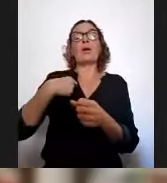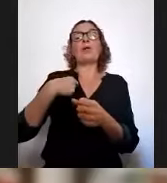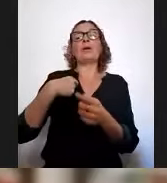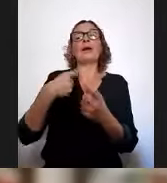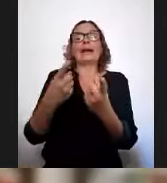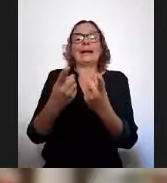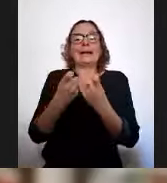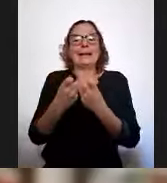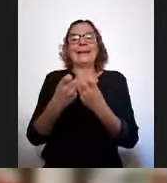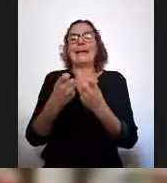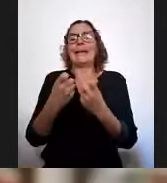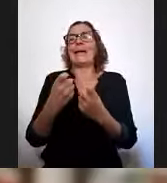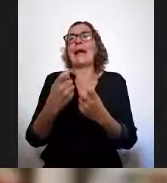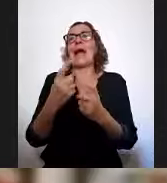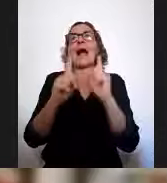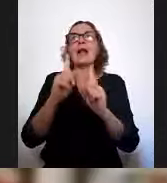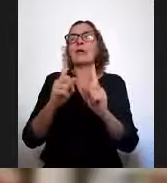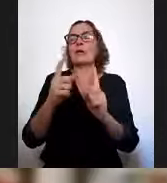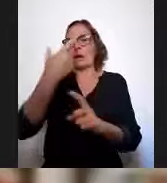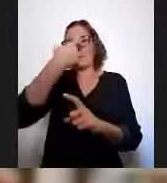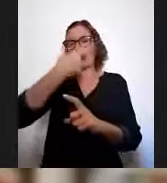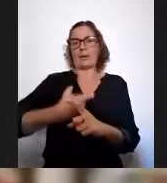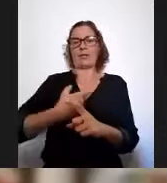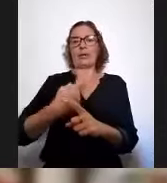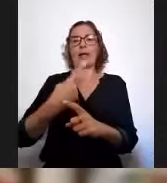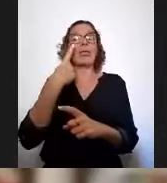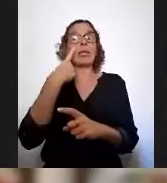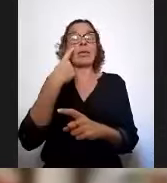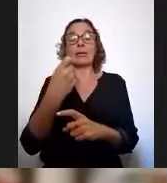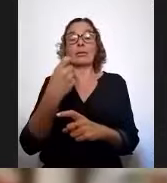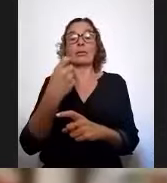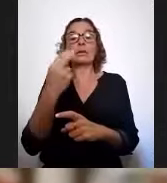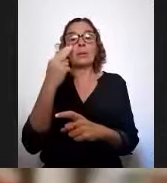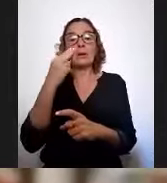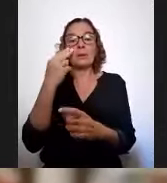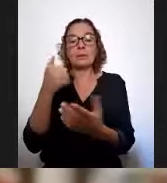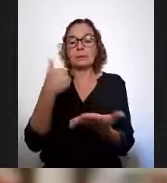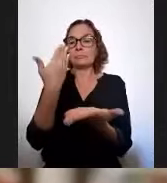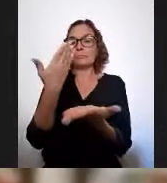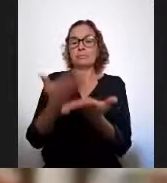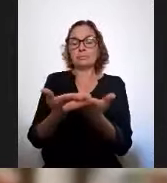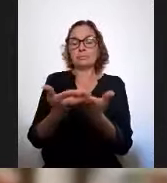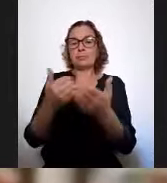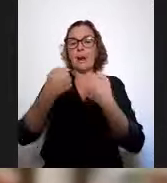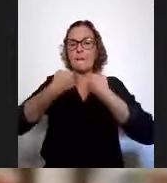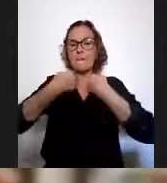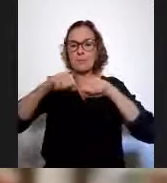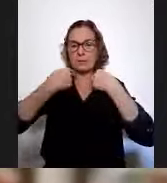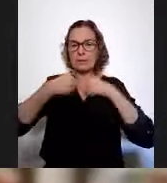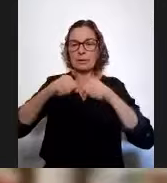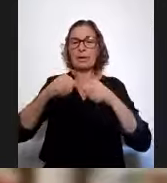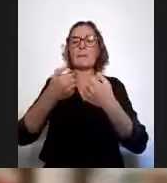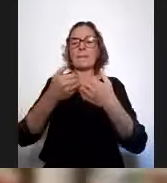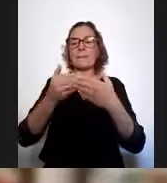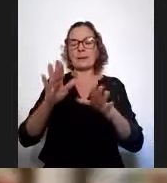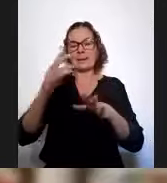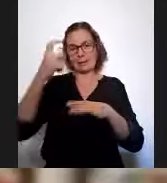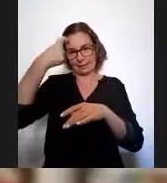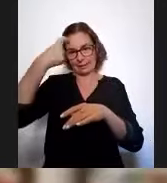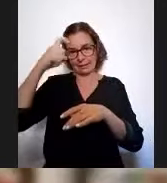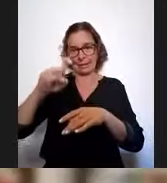necesidad, identificar ese problema y ponerlo en práctica, poner en práctica su idea.